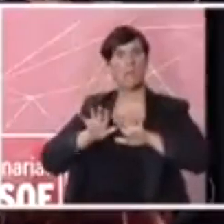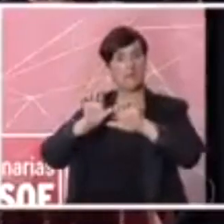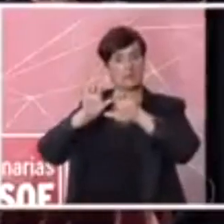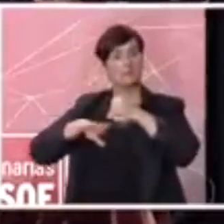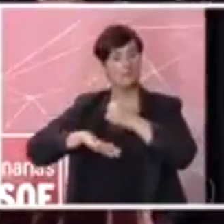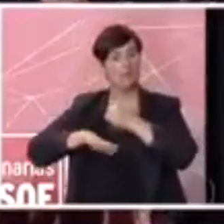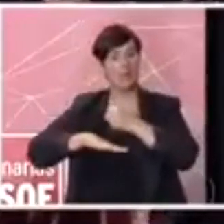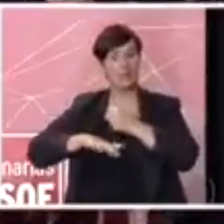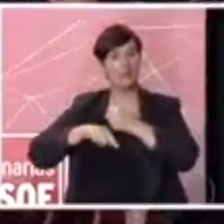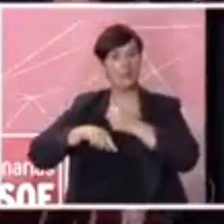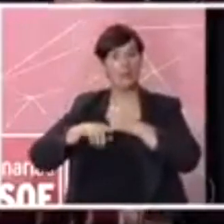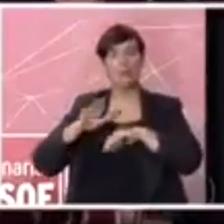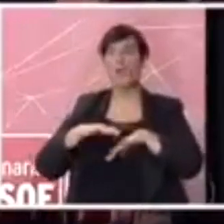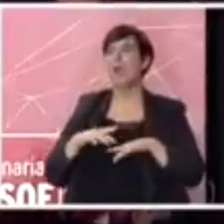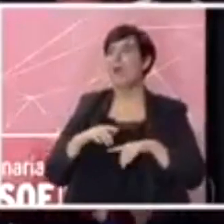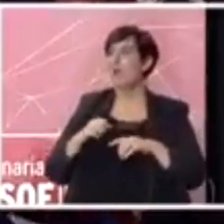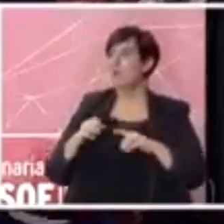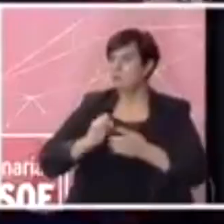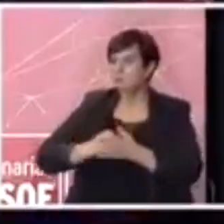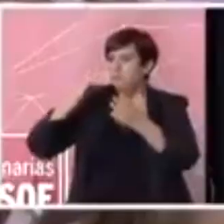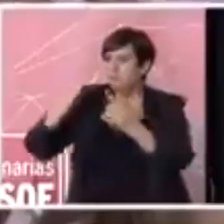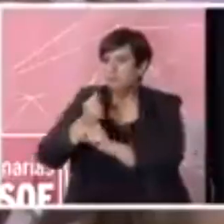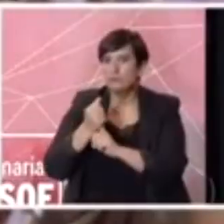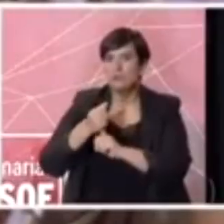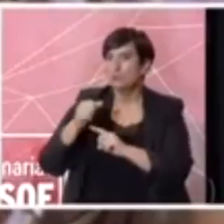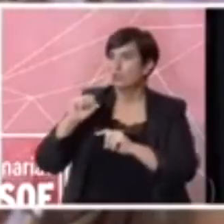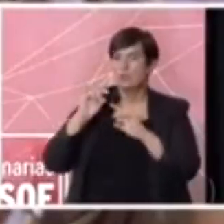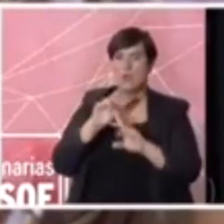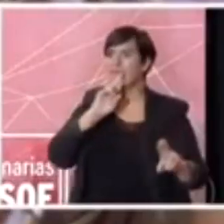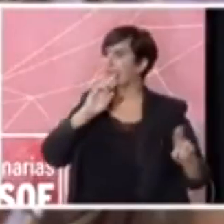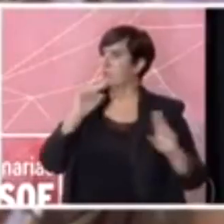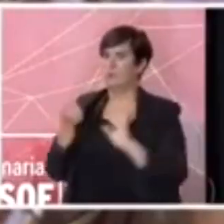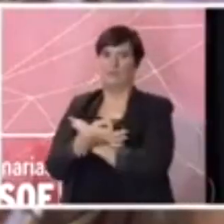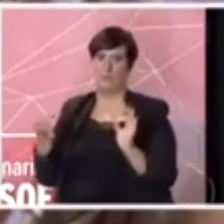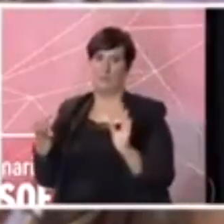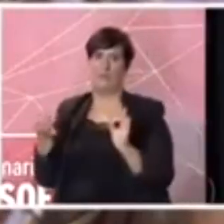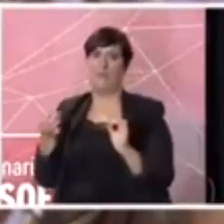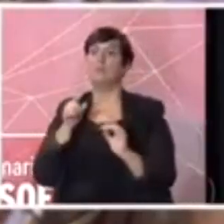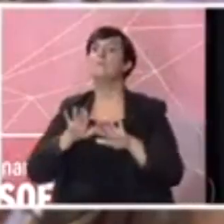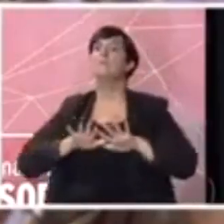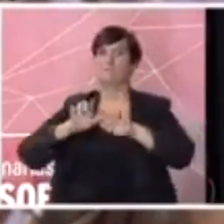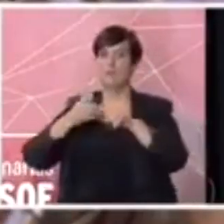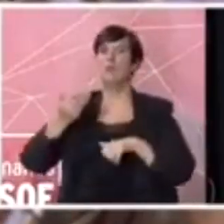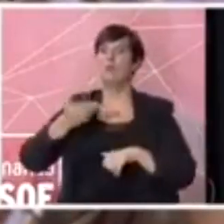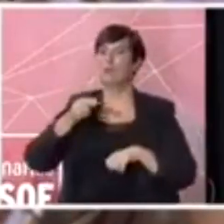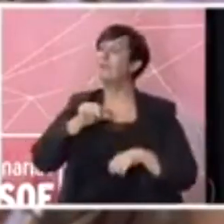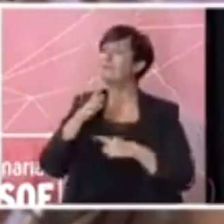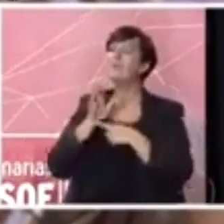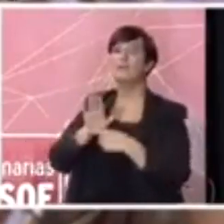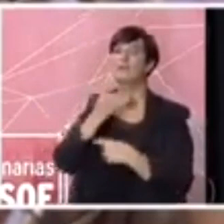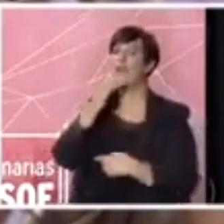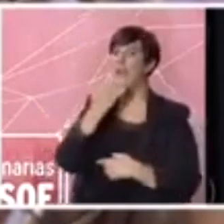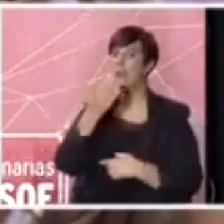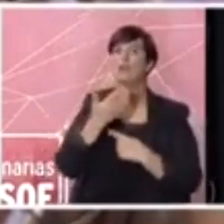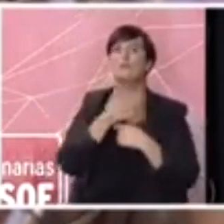fundamental para poder abordar un reto tan formidable como es la respuesta frente al COVID. Y eso también representa algo. Representa,